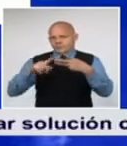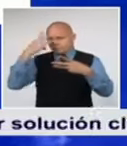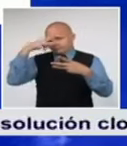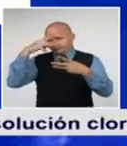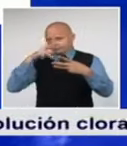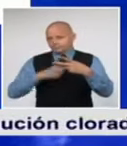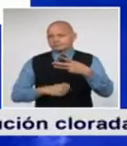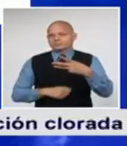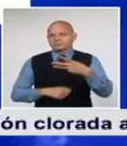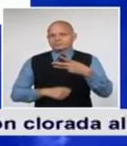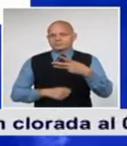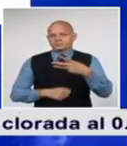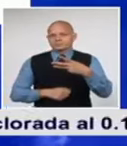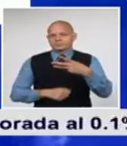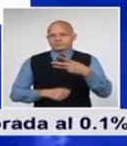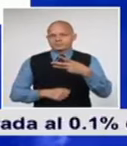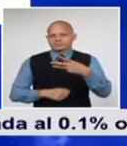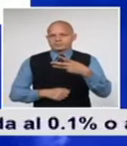de